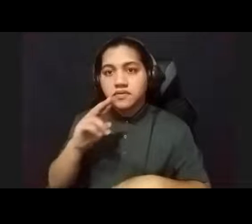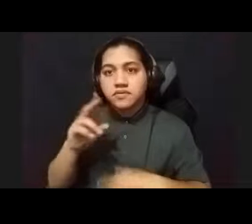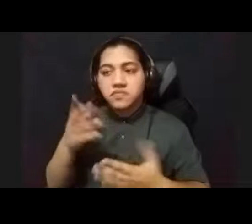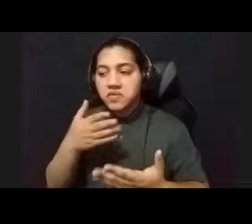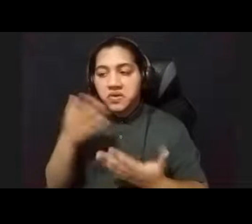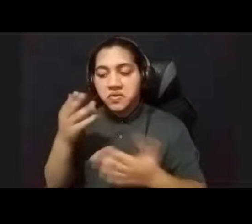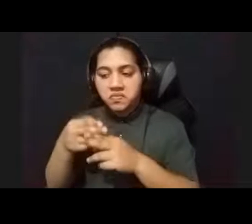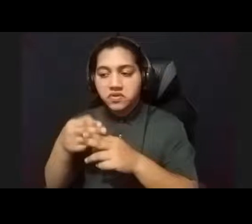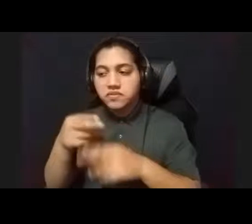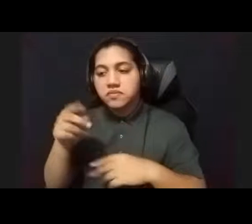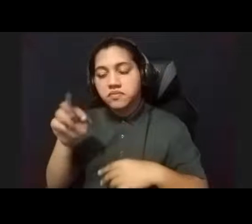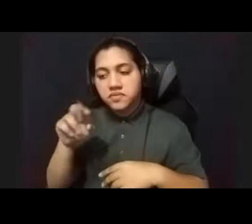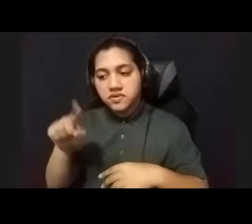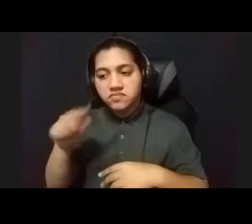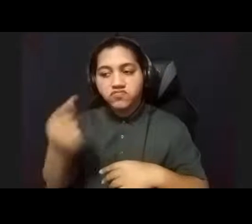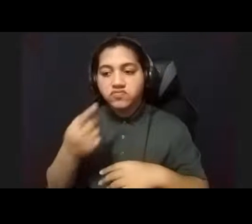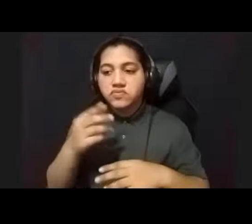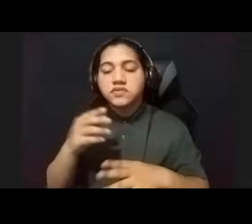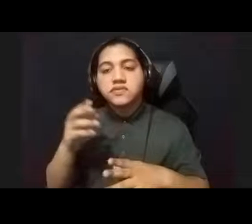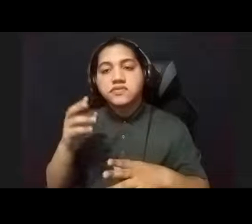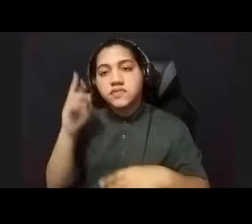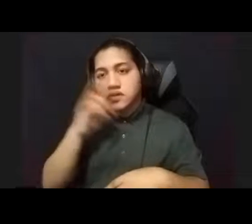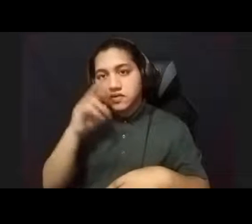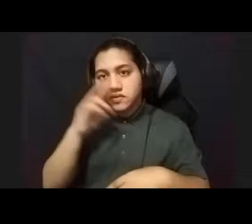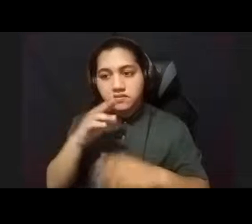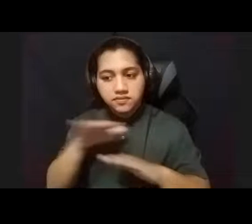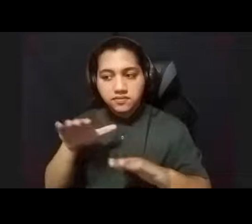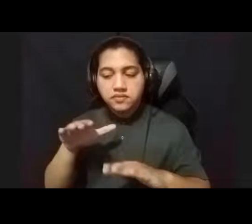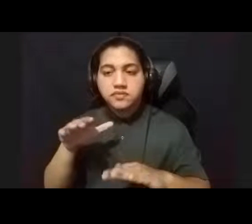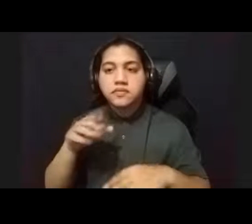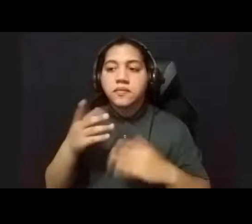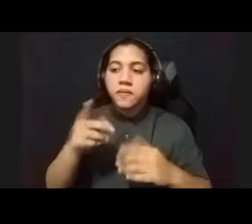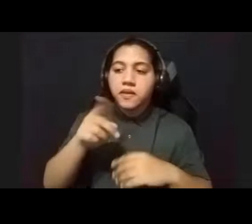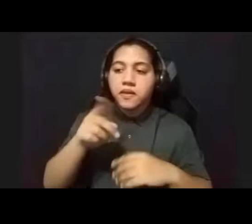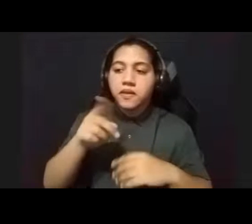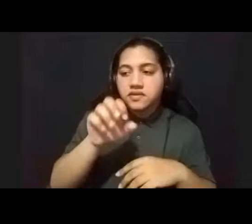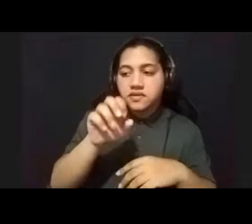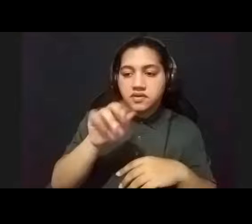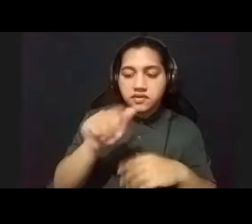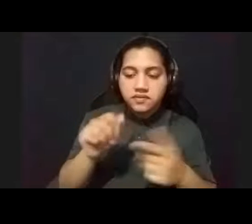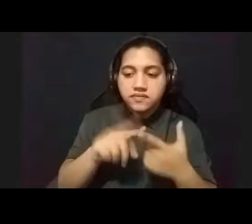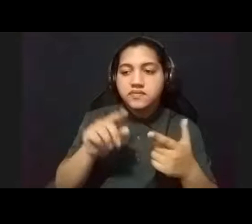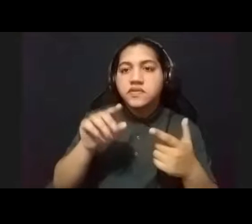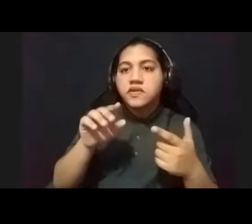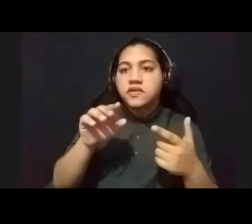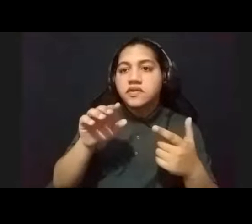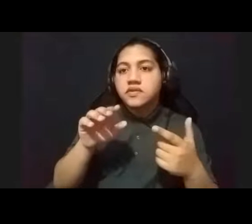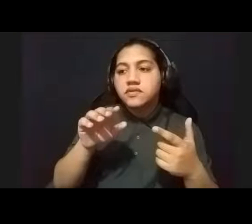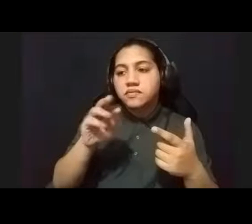Pérez. Simplemente en todas las versiones, en las de Palestina, en la de Marruecos, en la de Egipto, en la